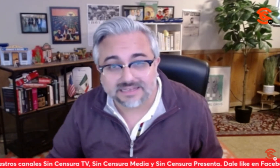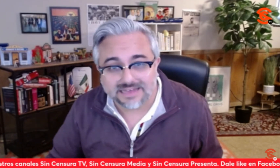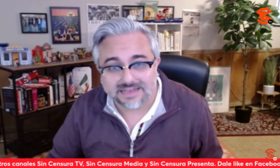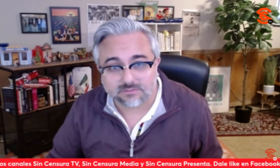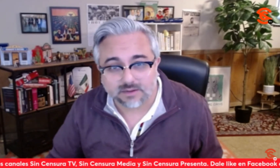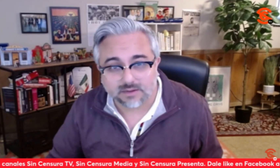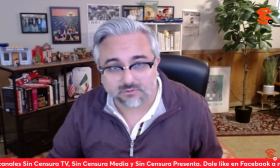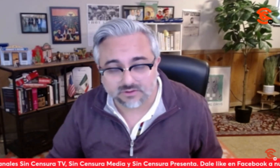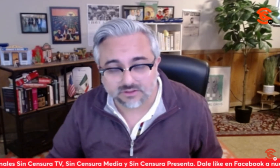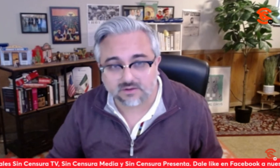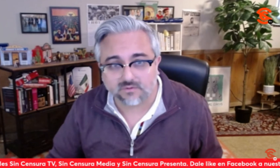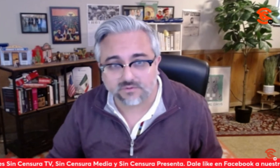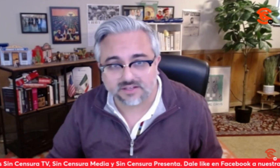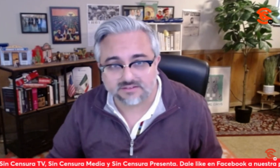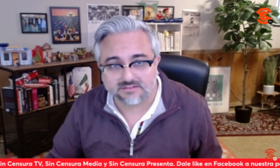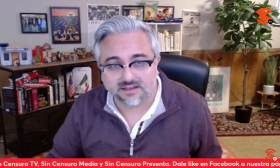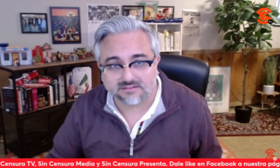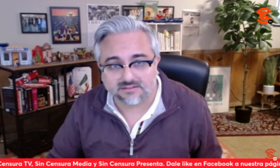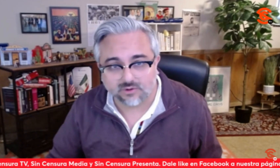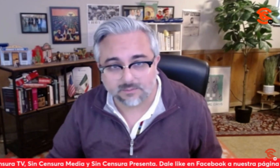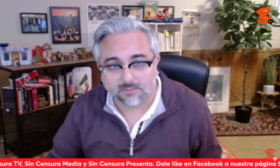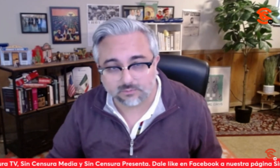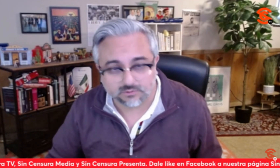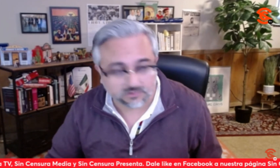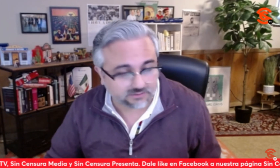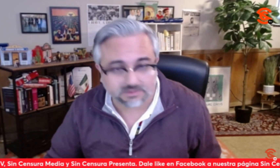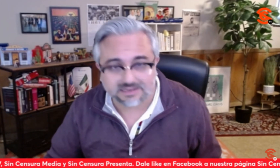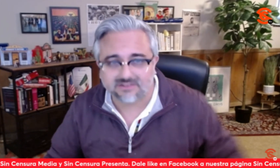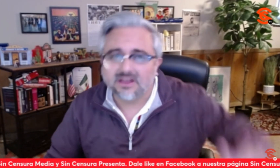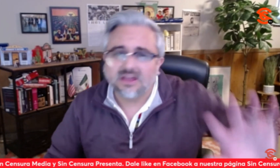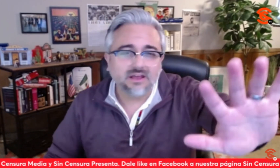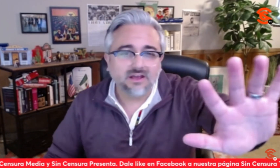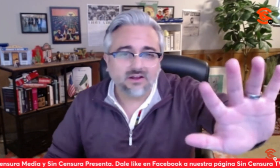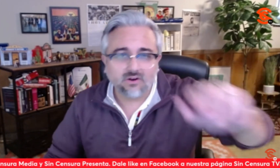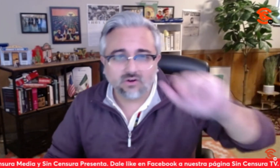posibilidades para proceder en contra de esta señora, posibilidades penales. Luego lo